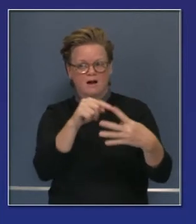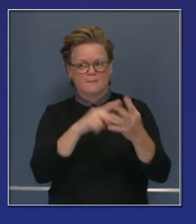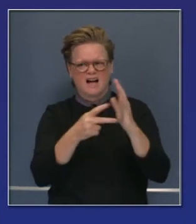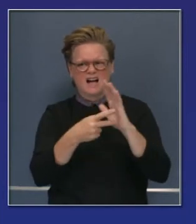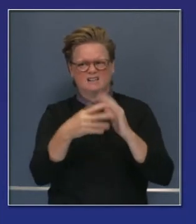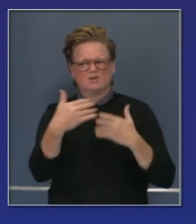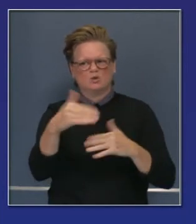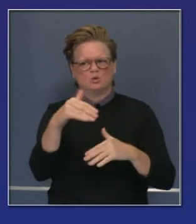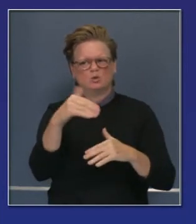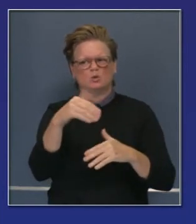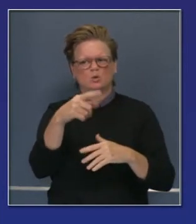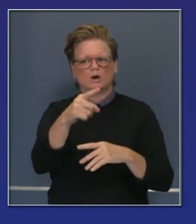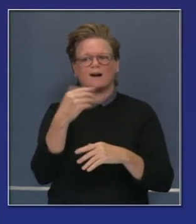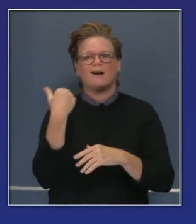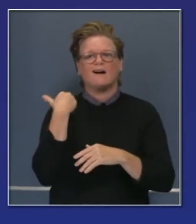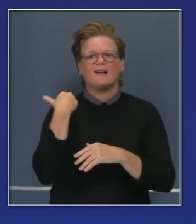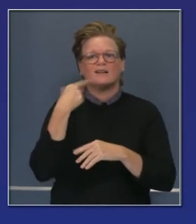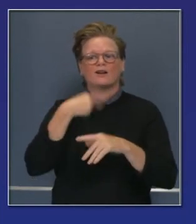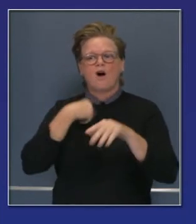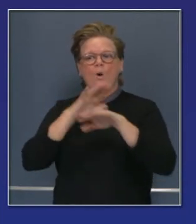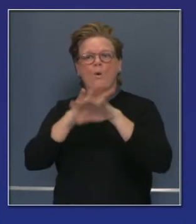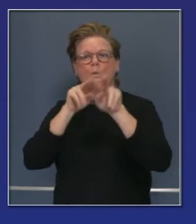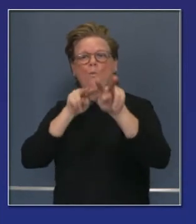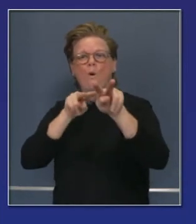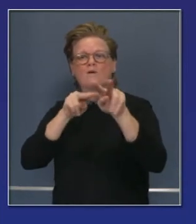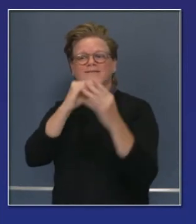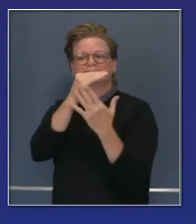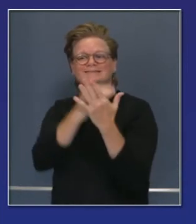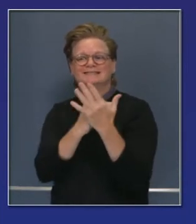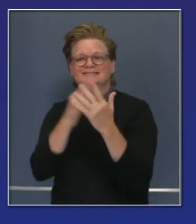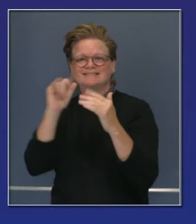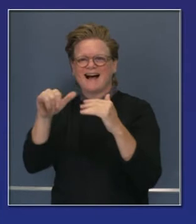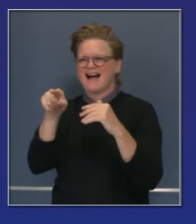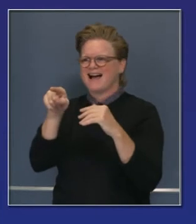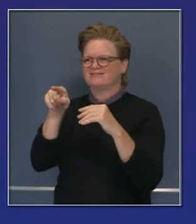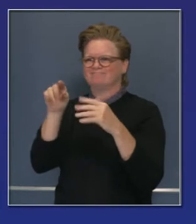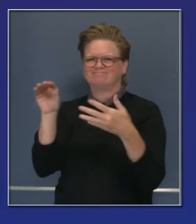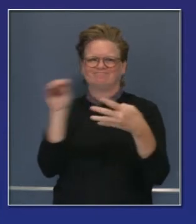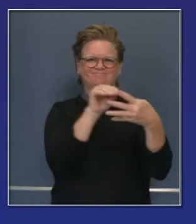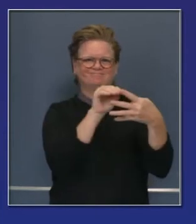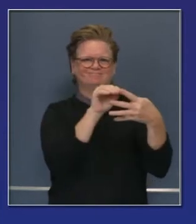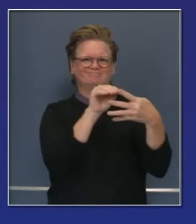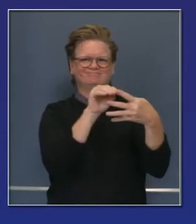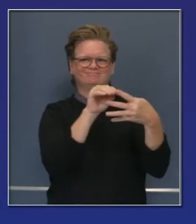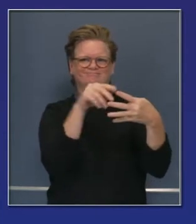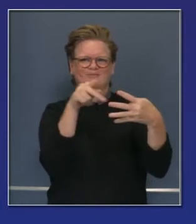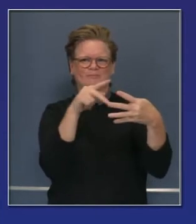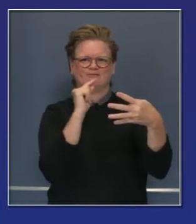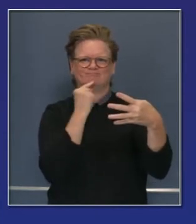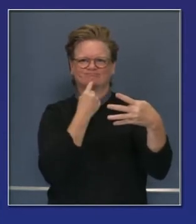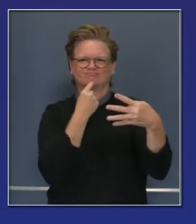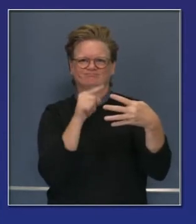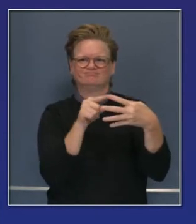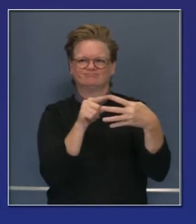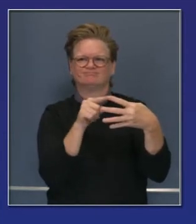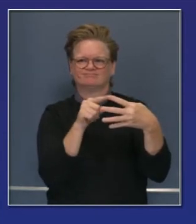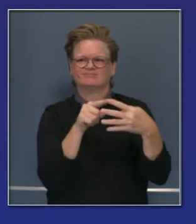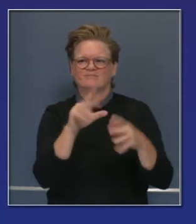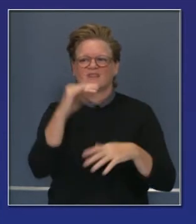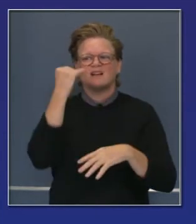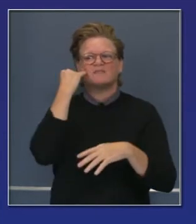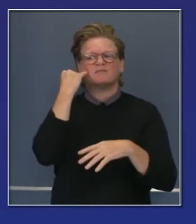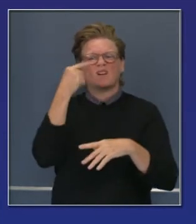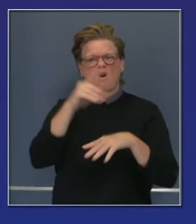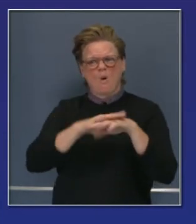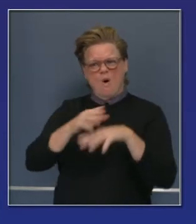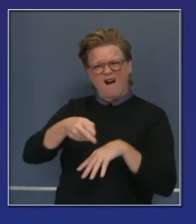reemplazando la lista de monitoreo antigua y tenemos expectativas. Los condados que comienzan en esos niveles